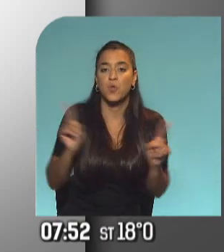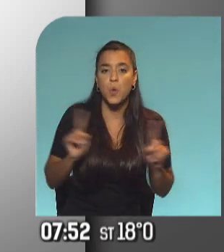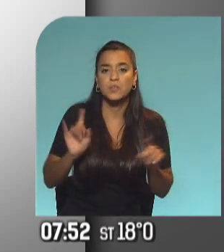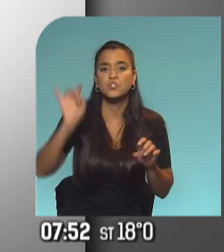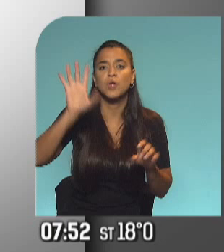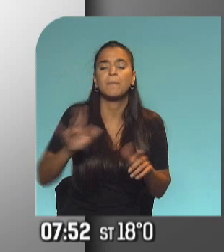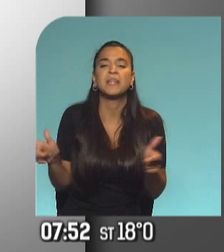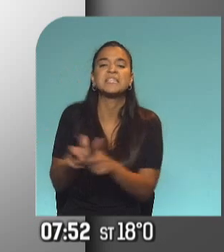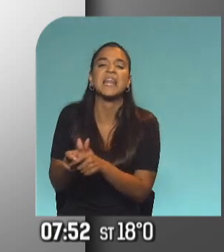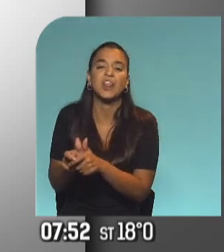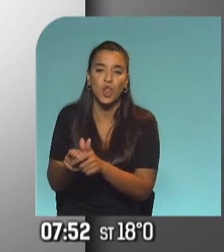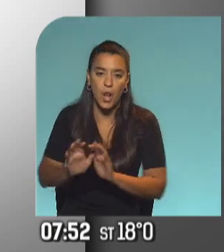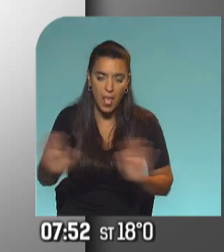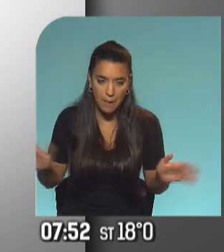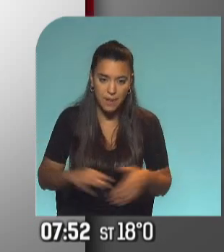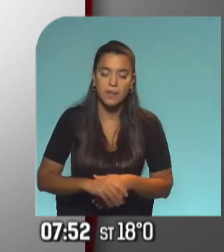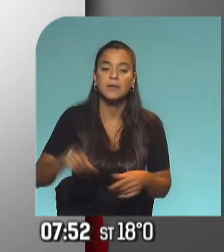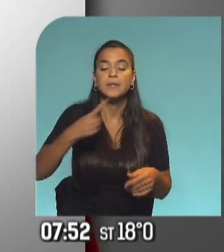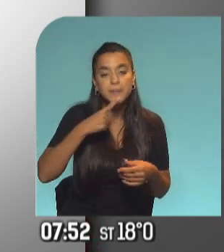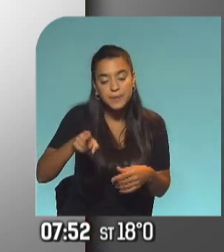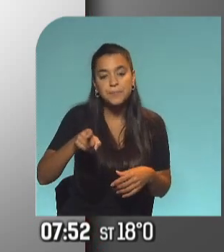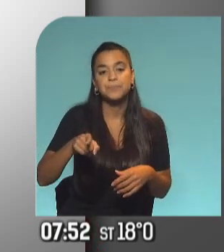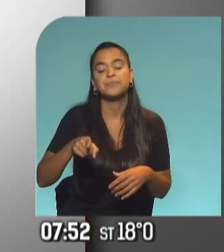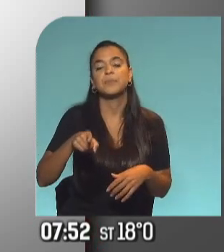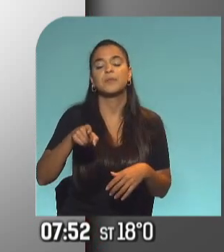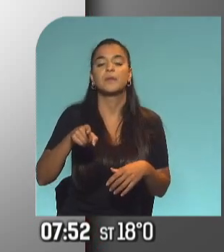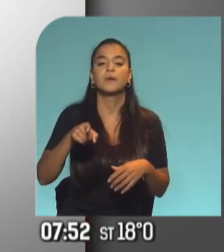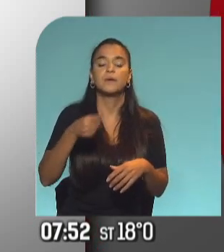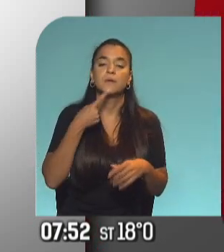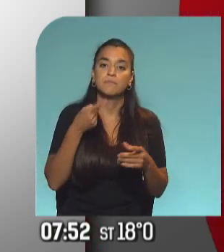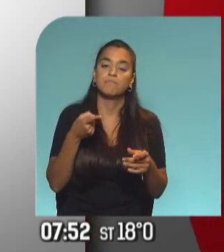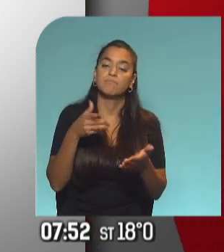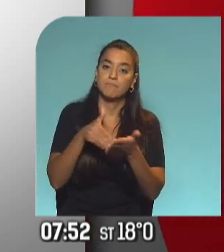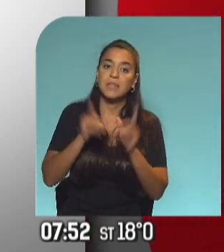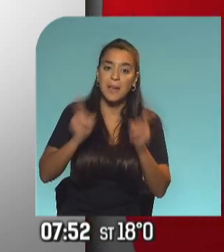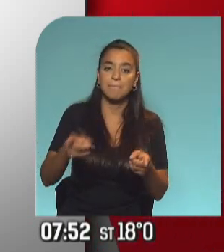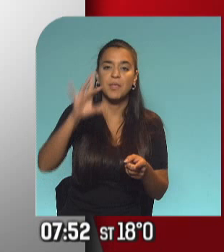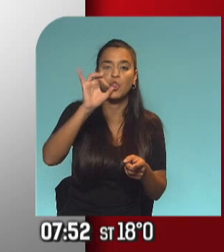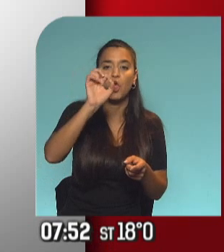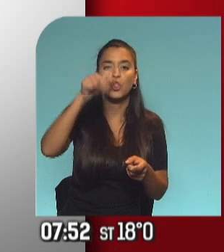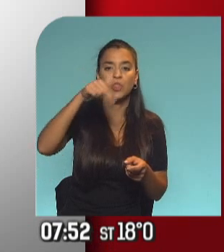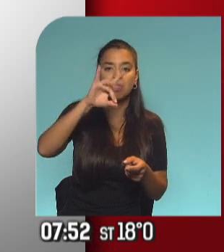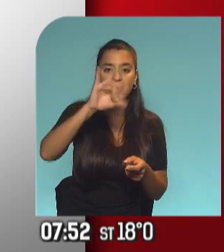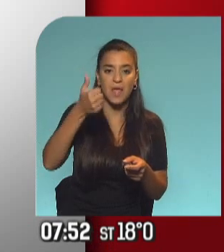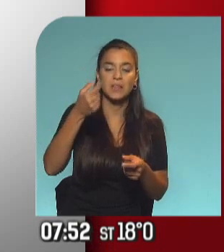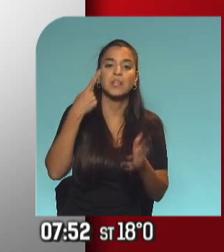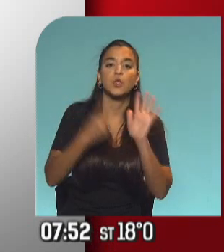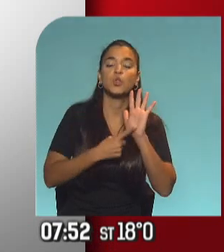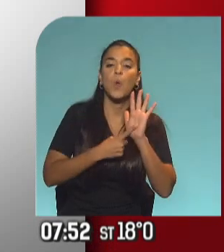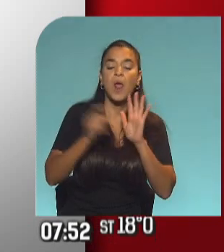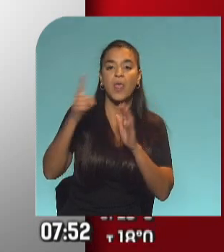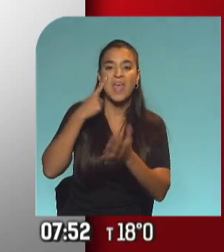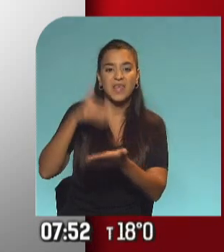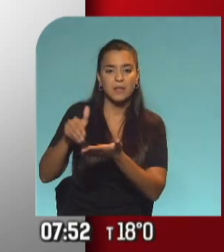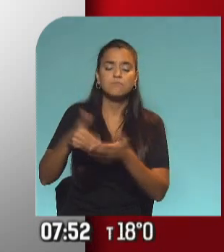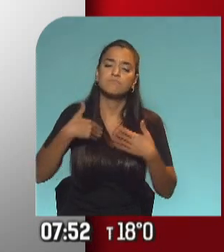simple charquito pero respecto de estos actos de discriminación habló también victoria donda titular del inadi dijo mi soledad